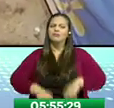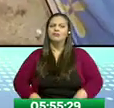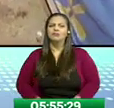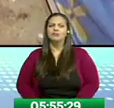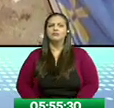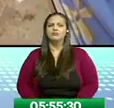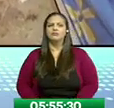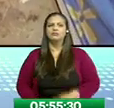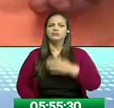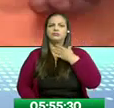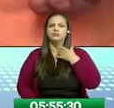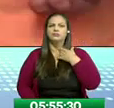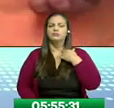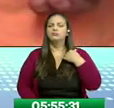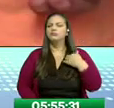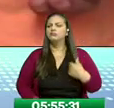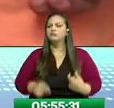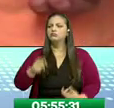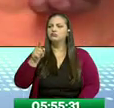bonitas.